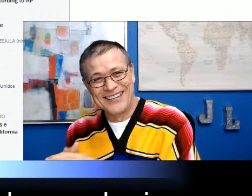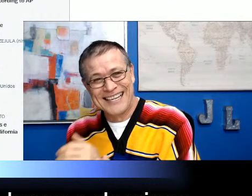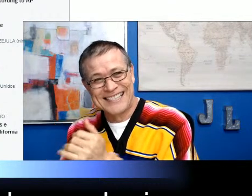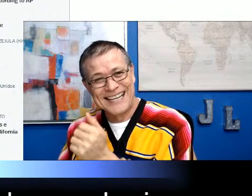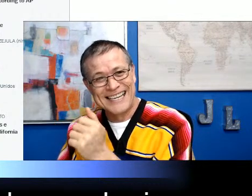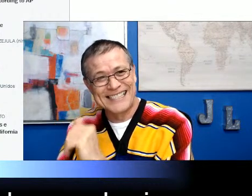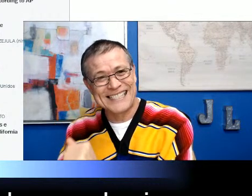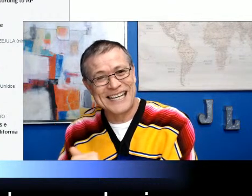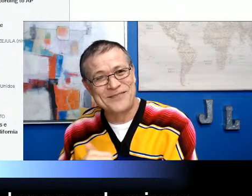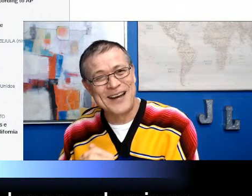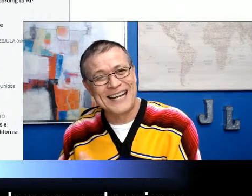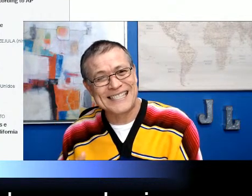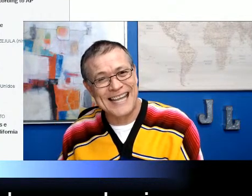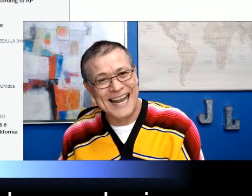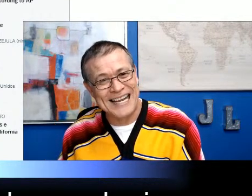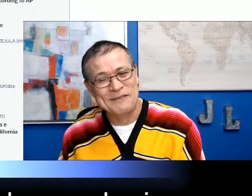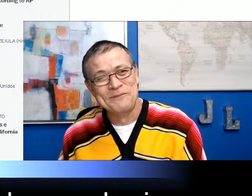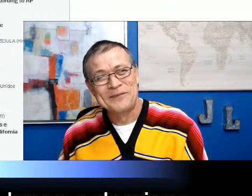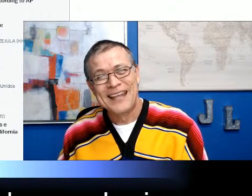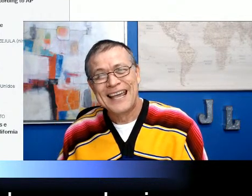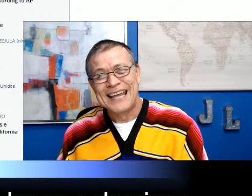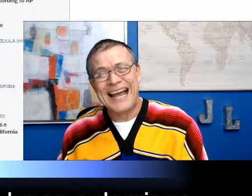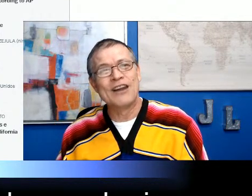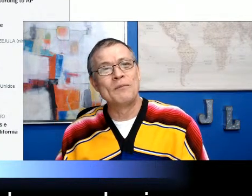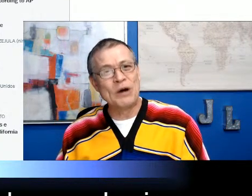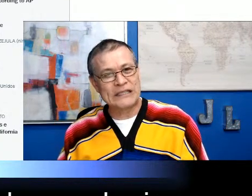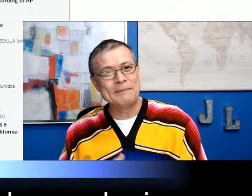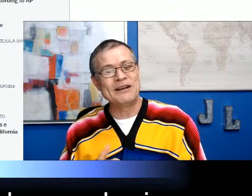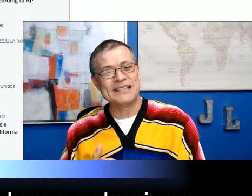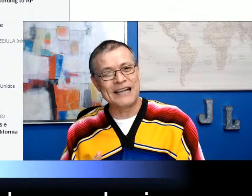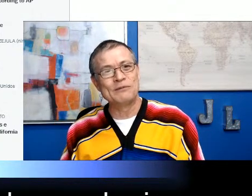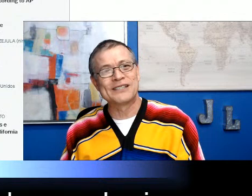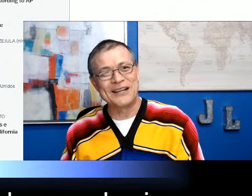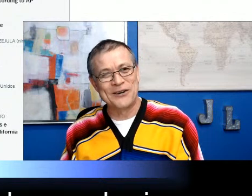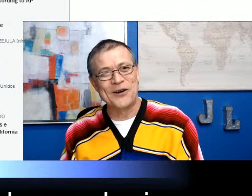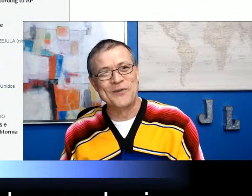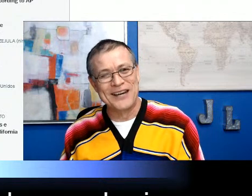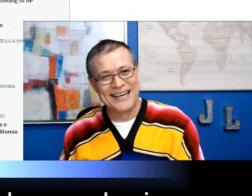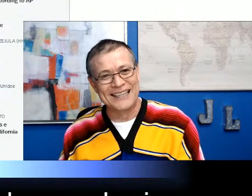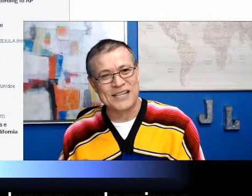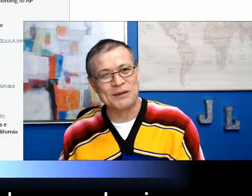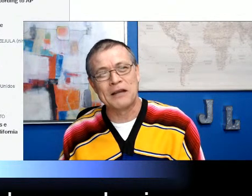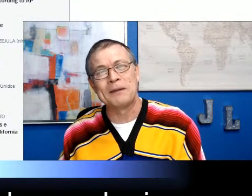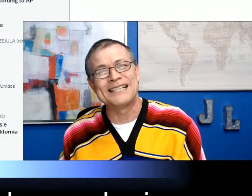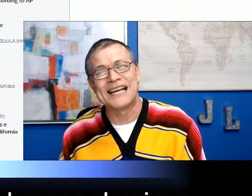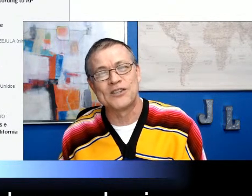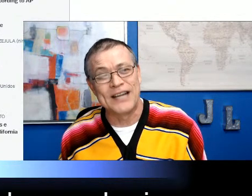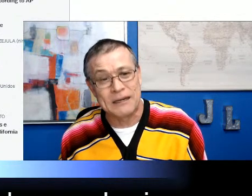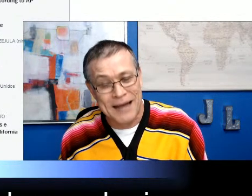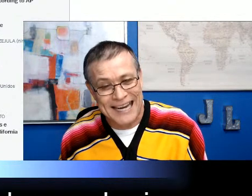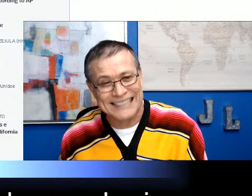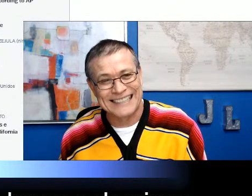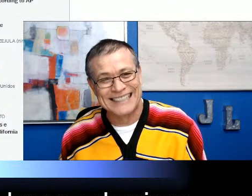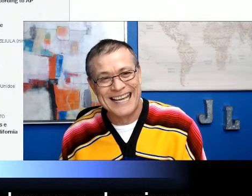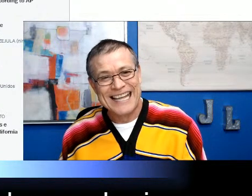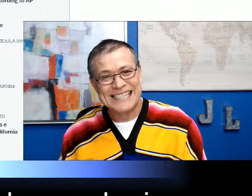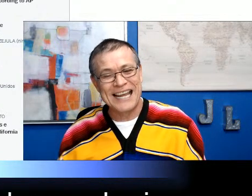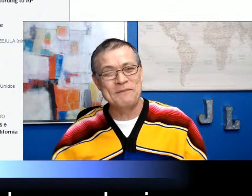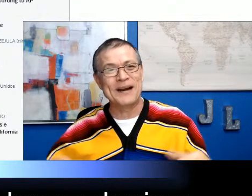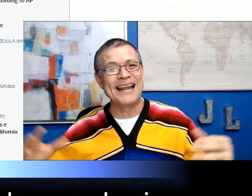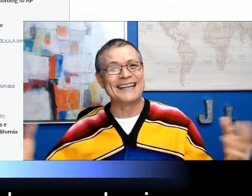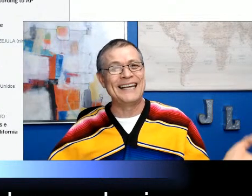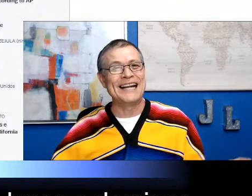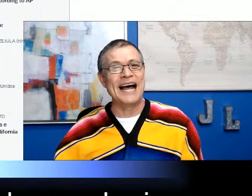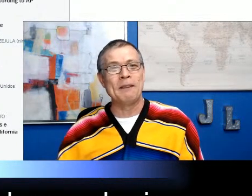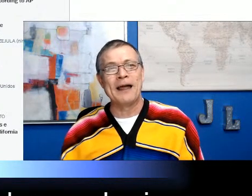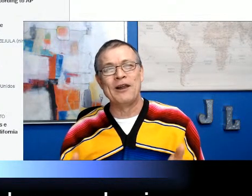Miren nomás, esta se llama Araceli. Y a lo mejor también nos anda buscando como Lilith, es porque parece que son hermanas.